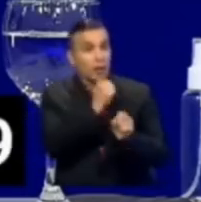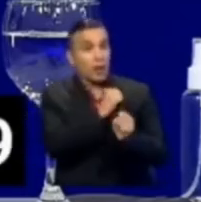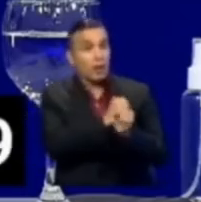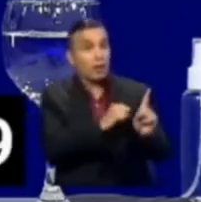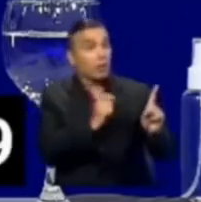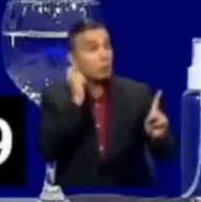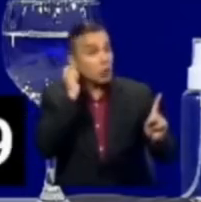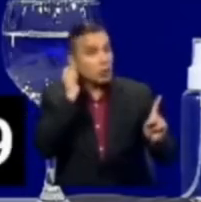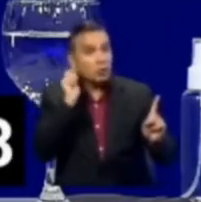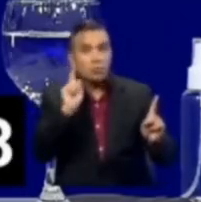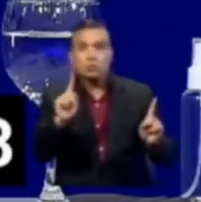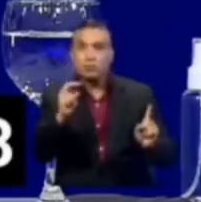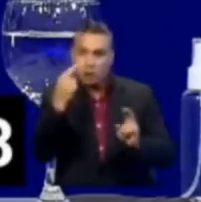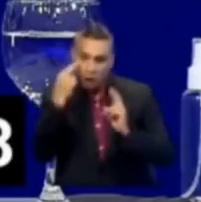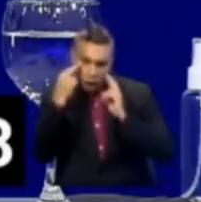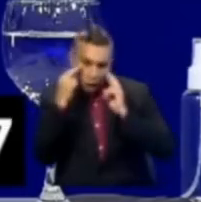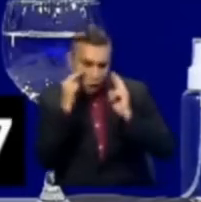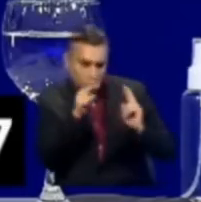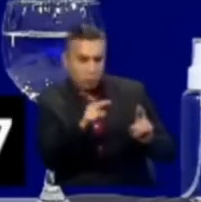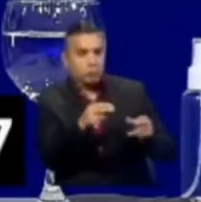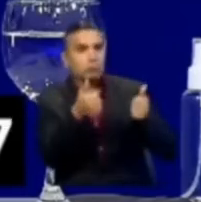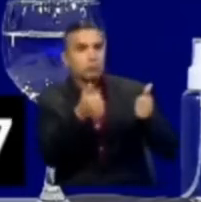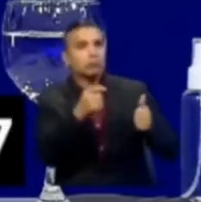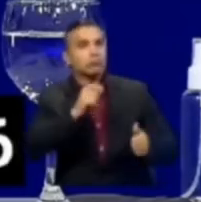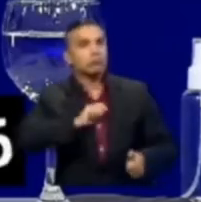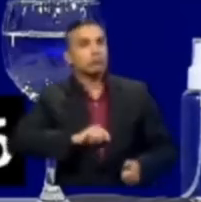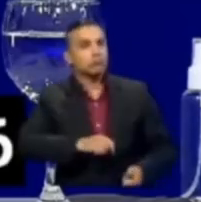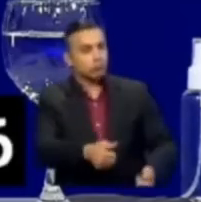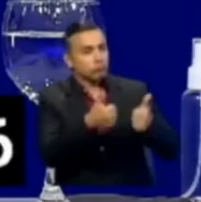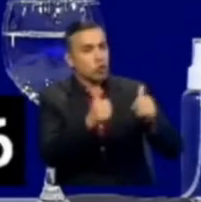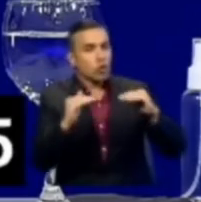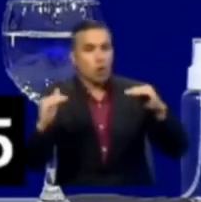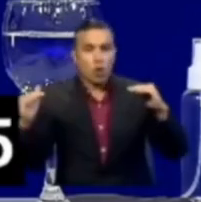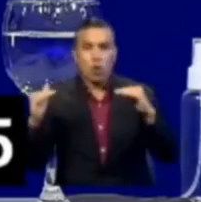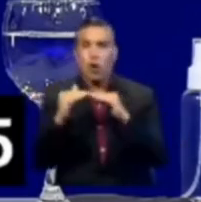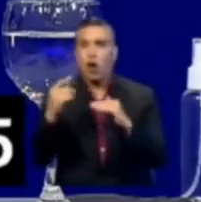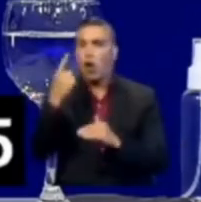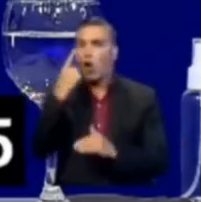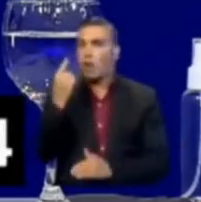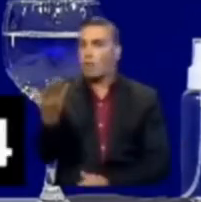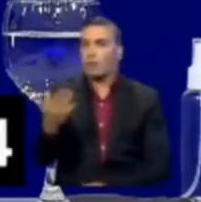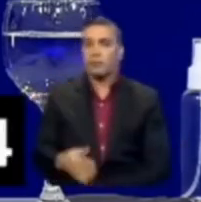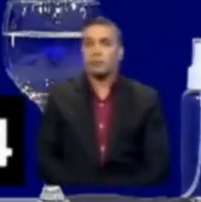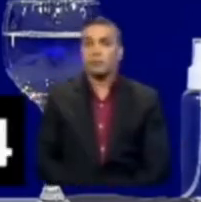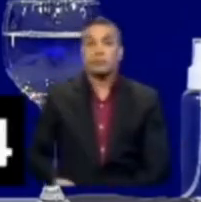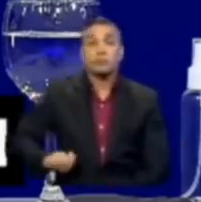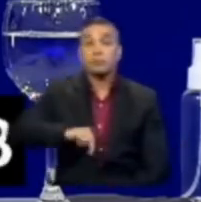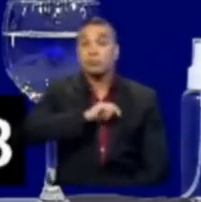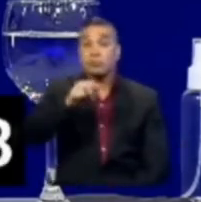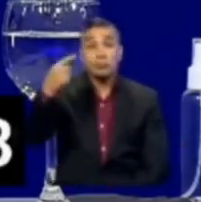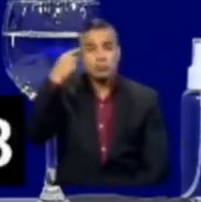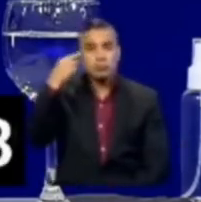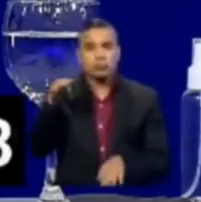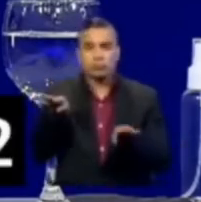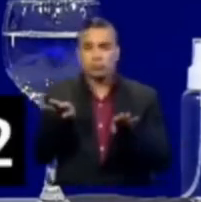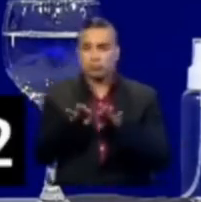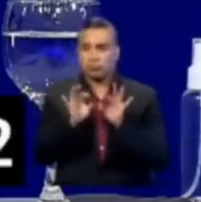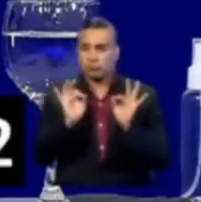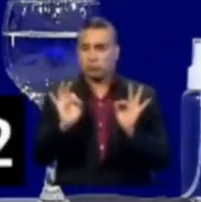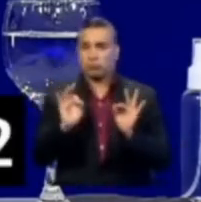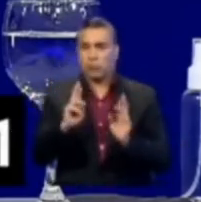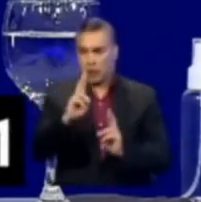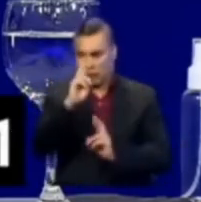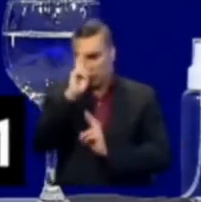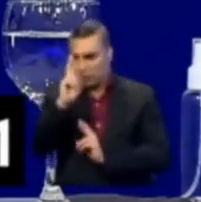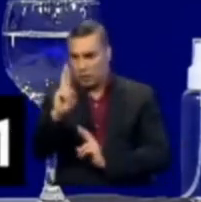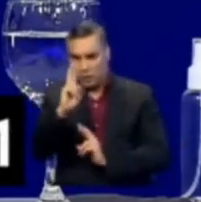de la mujer sea reconocido adecuadamente con igualdad respecto al hombre. Vamos a ir a un gobierno paritario que